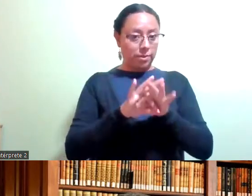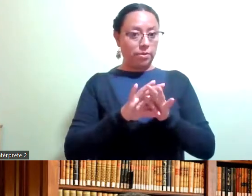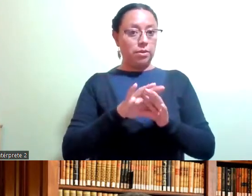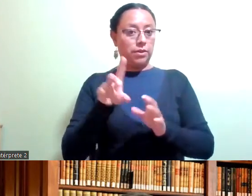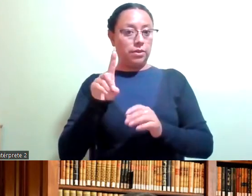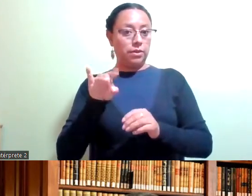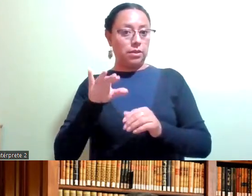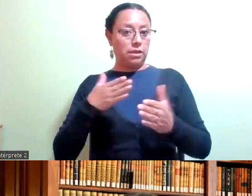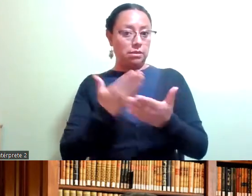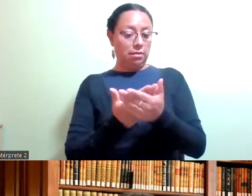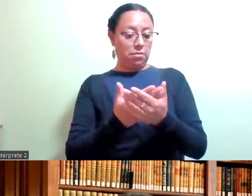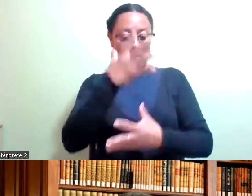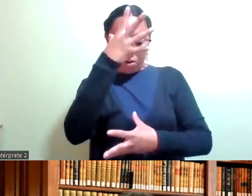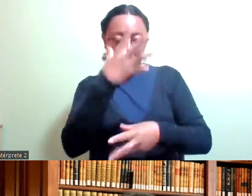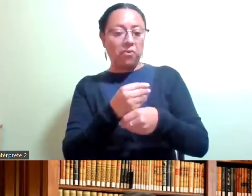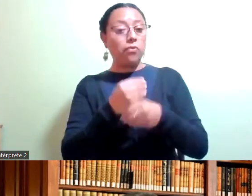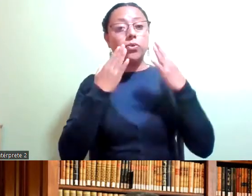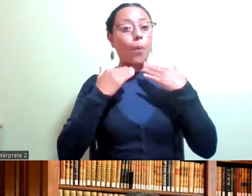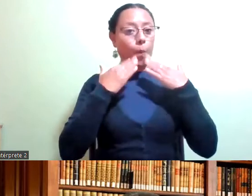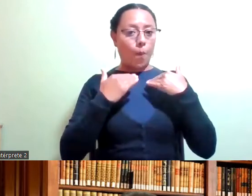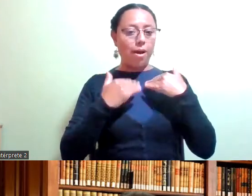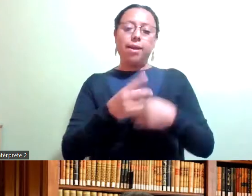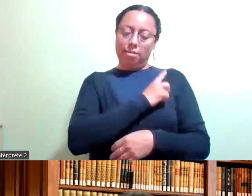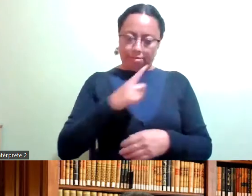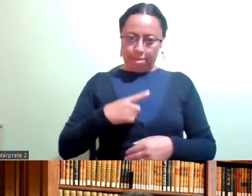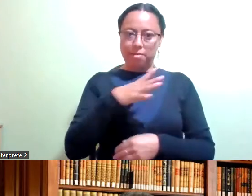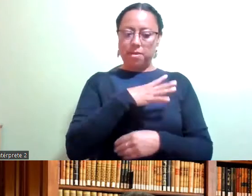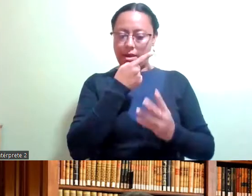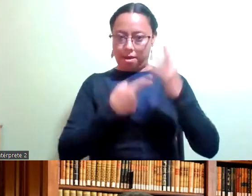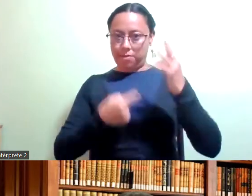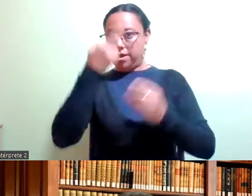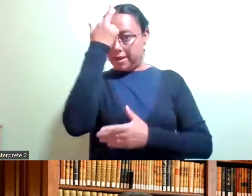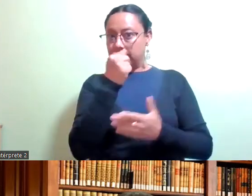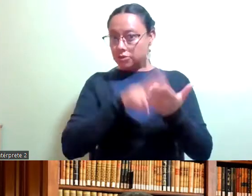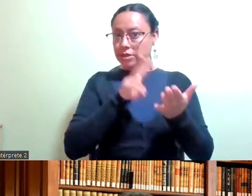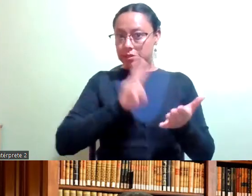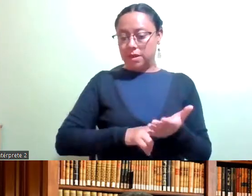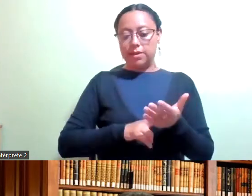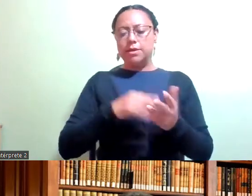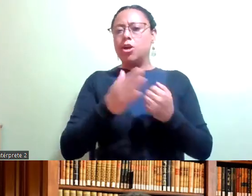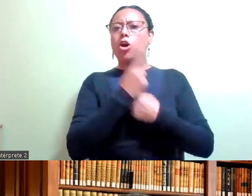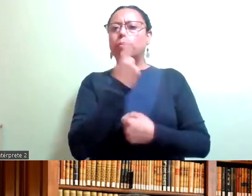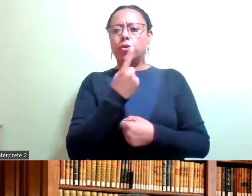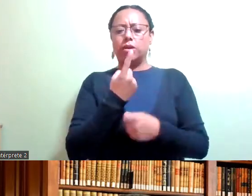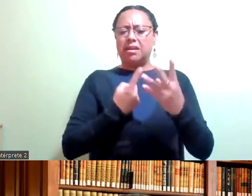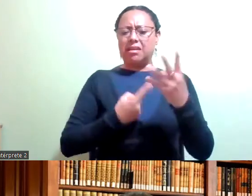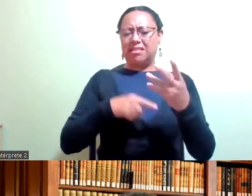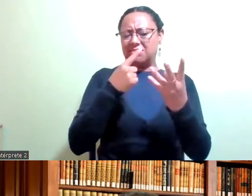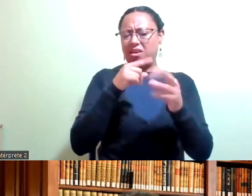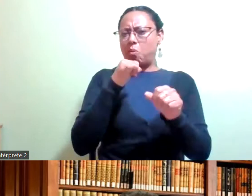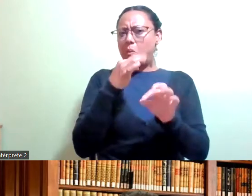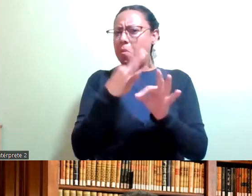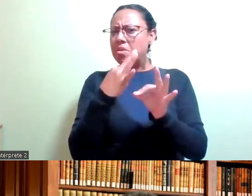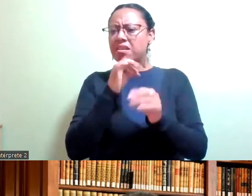del dictamen las razones del por qué no cumple con estos parámetros de género. No lo establece el dictamen,